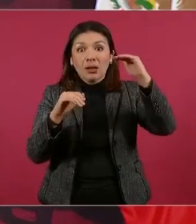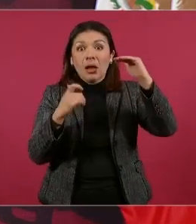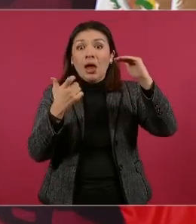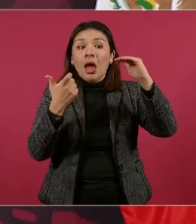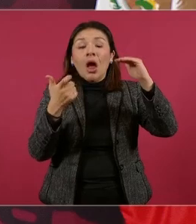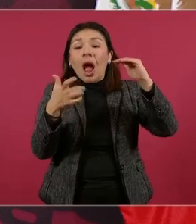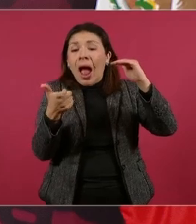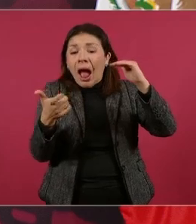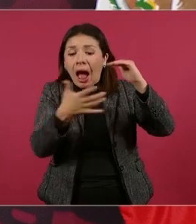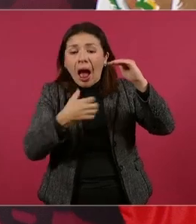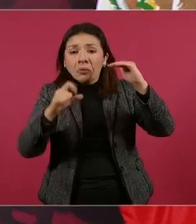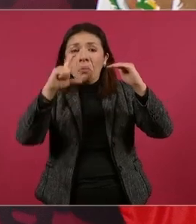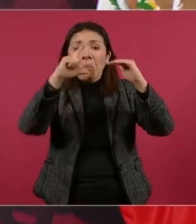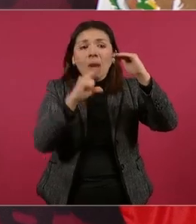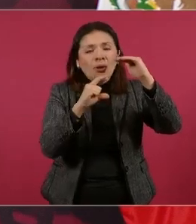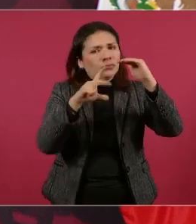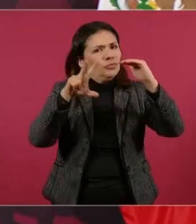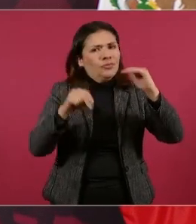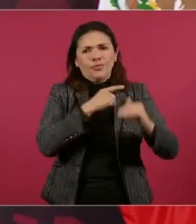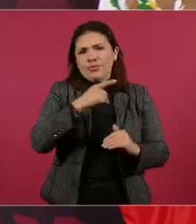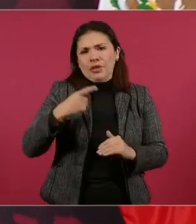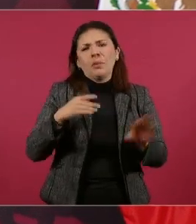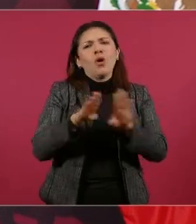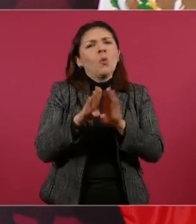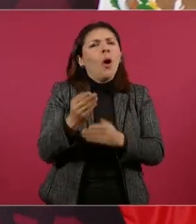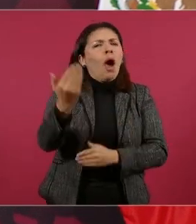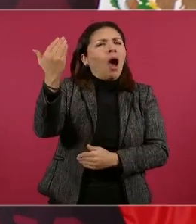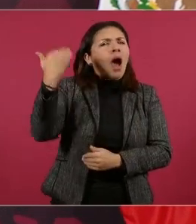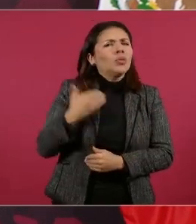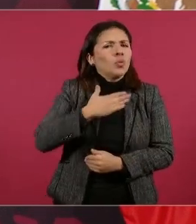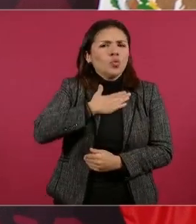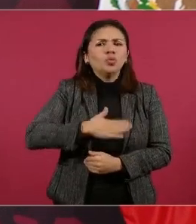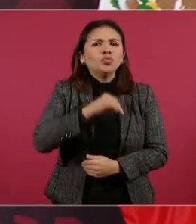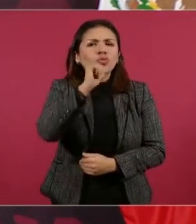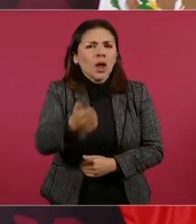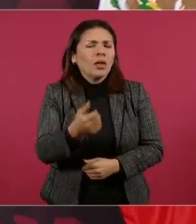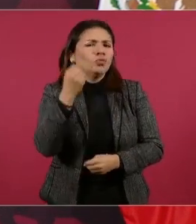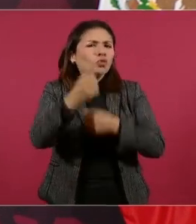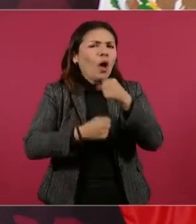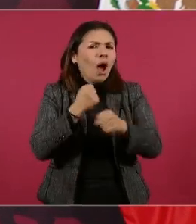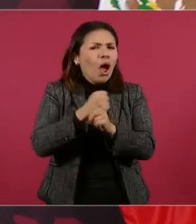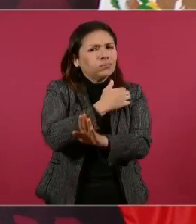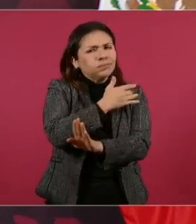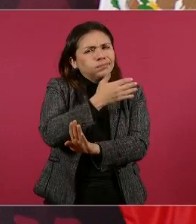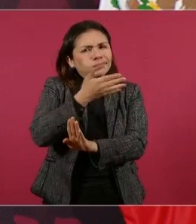repetir esa injusticia que se cometió durante